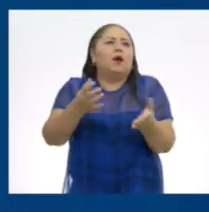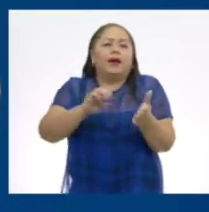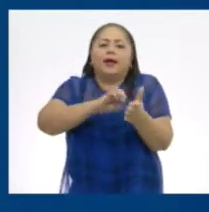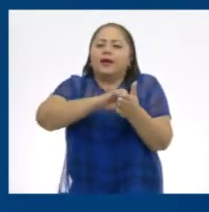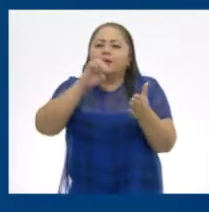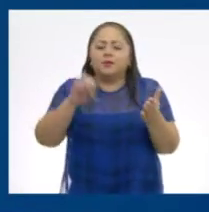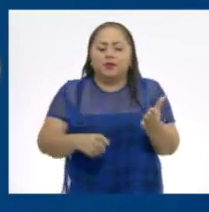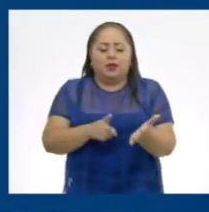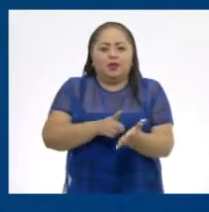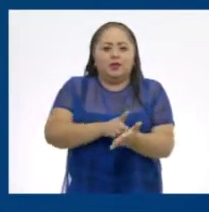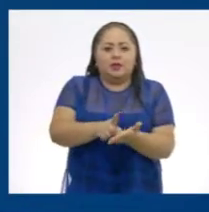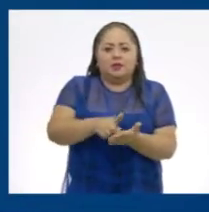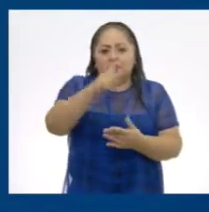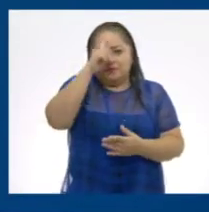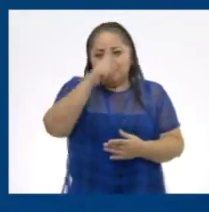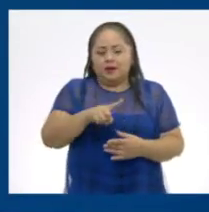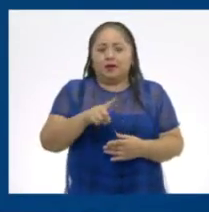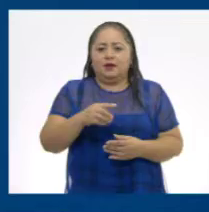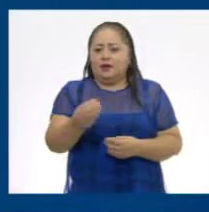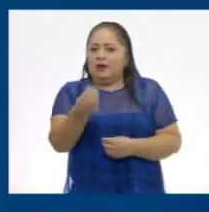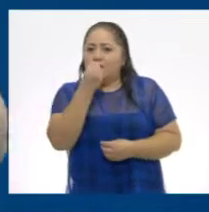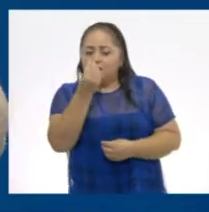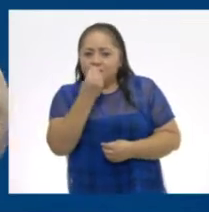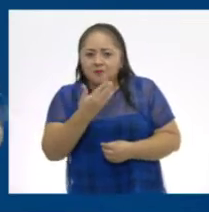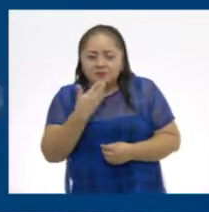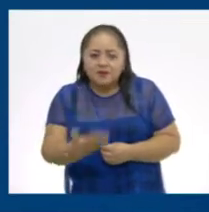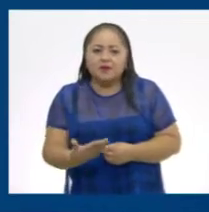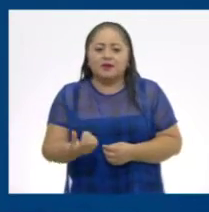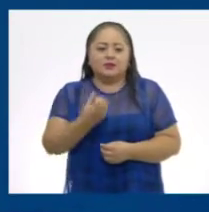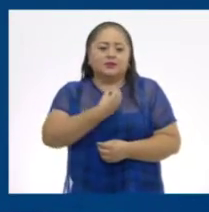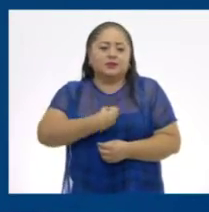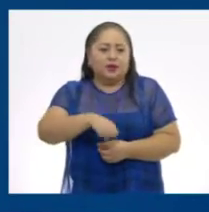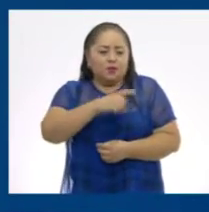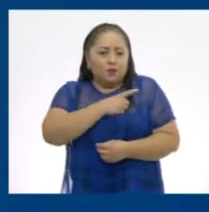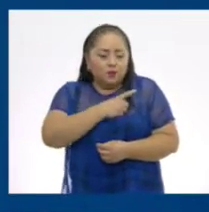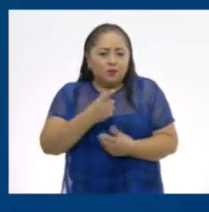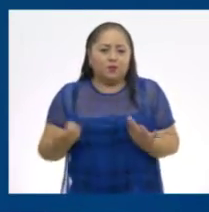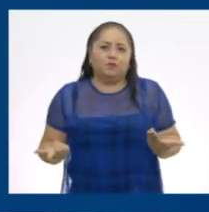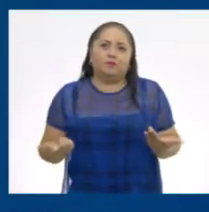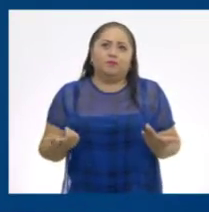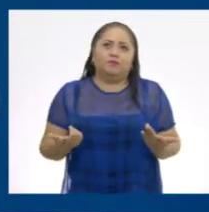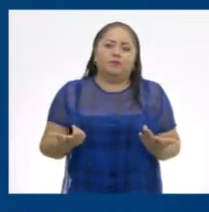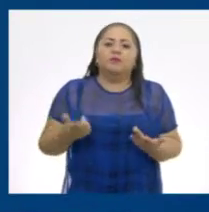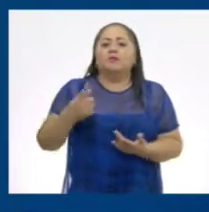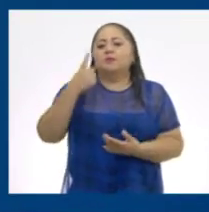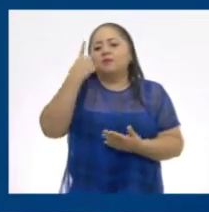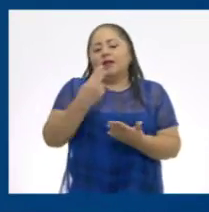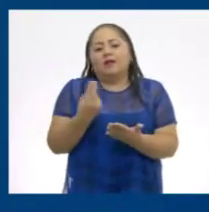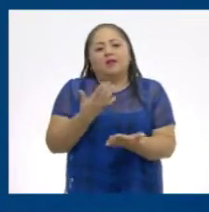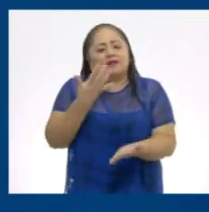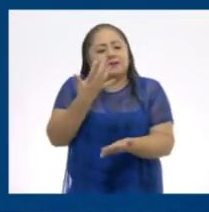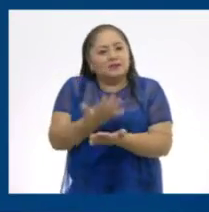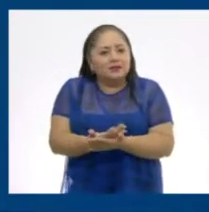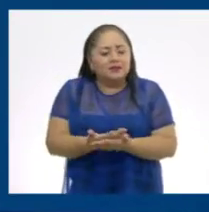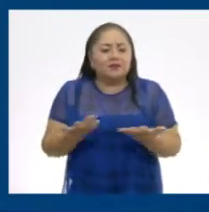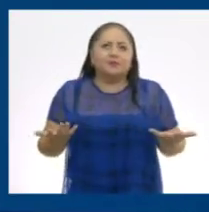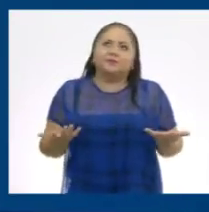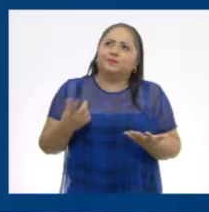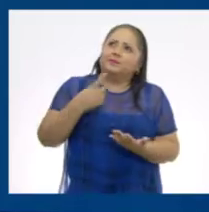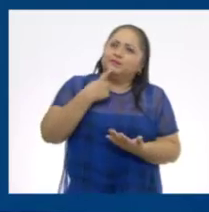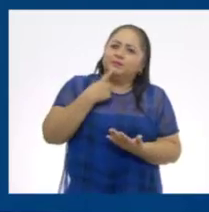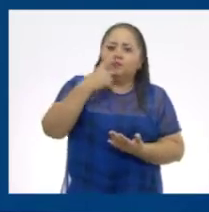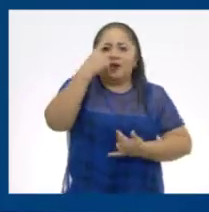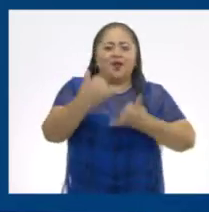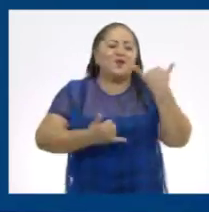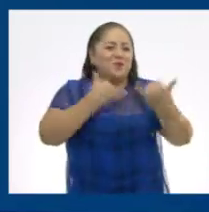ejemplo el derecho a la alimentación, a la salud, al descanso,